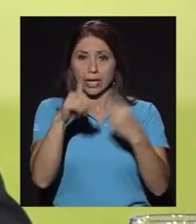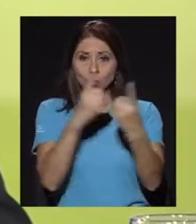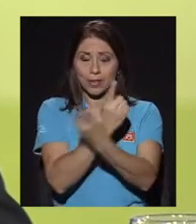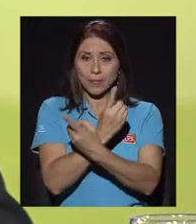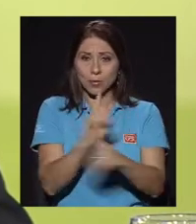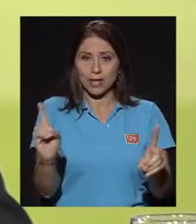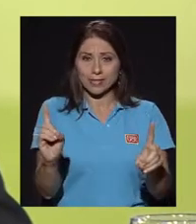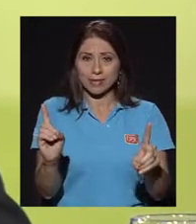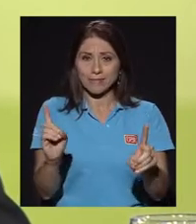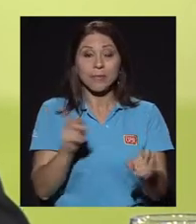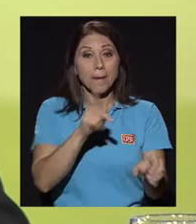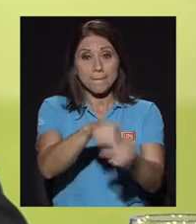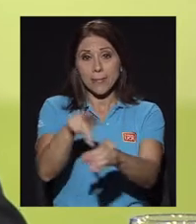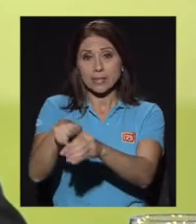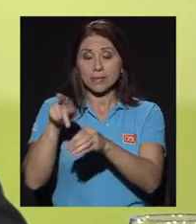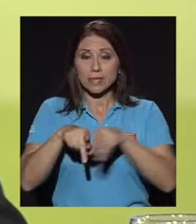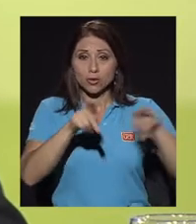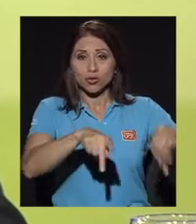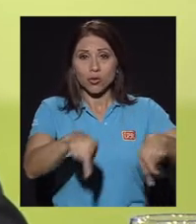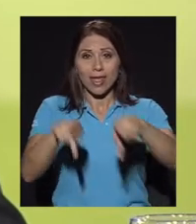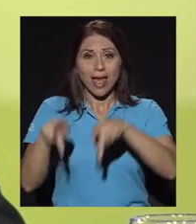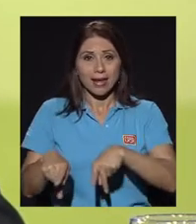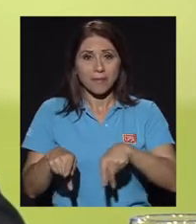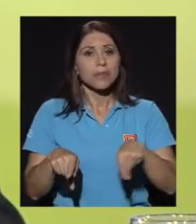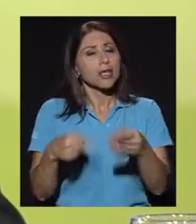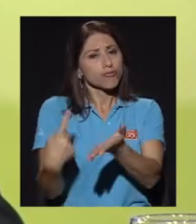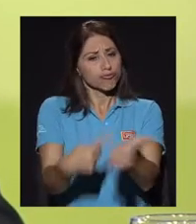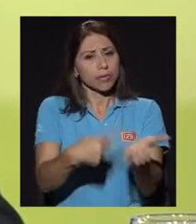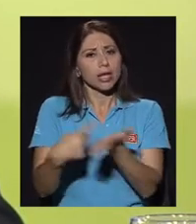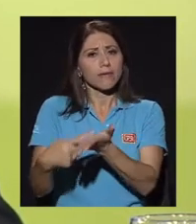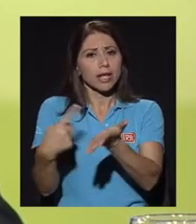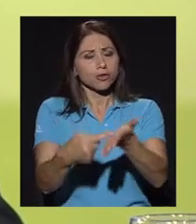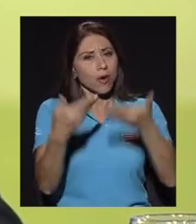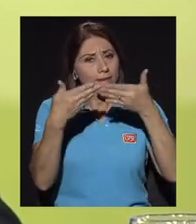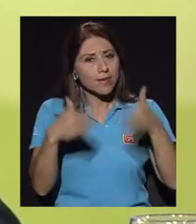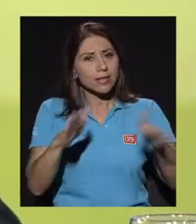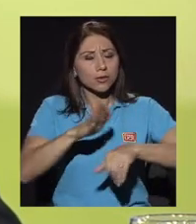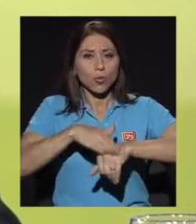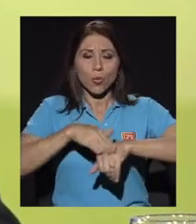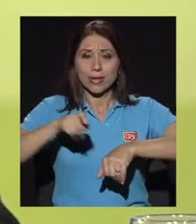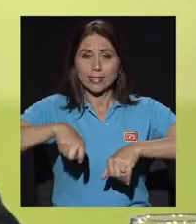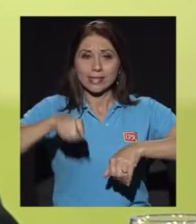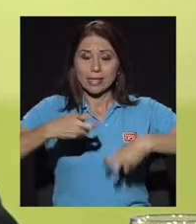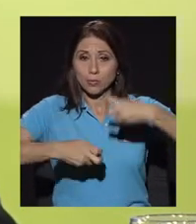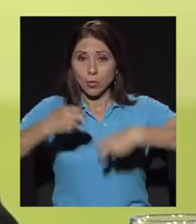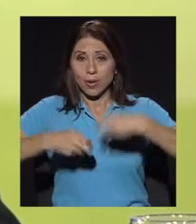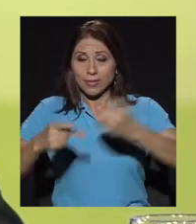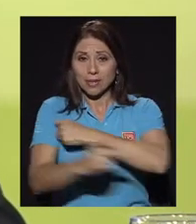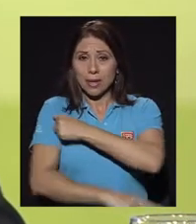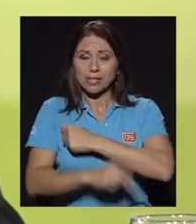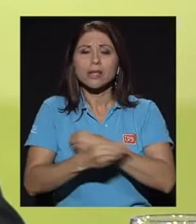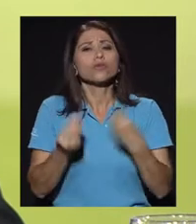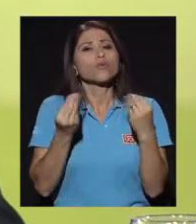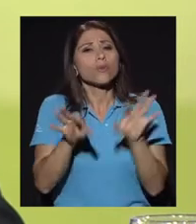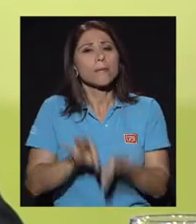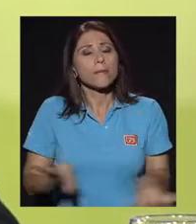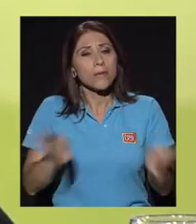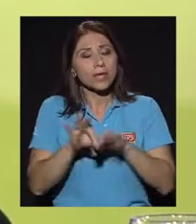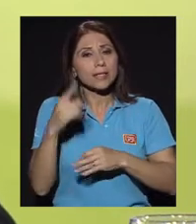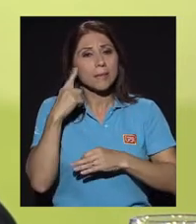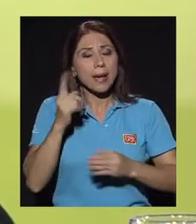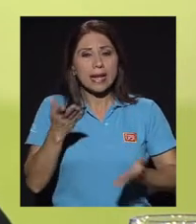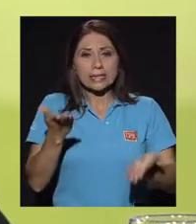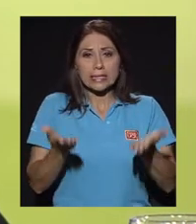En una democracia, la participación ciudadana y la deliberación abierta sobre las necesidades y problemas del país son indispensables